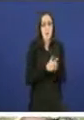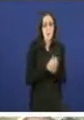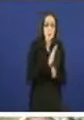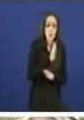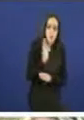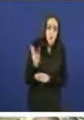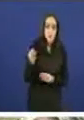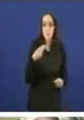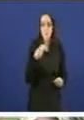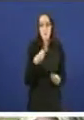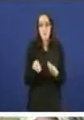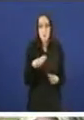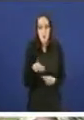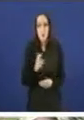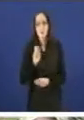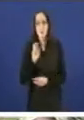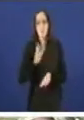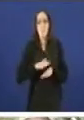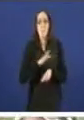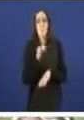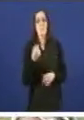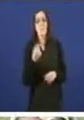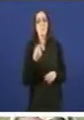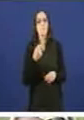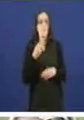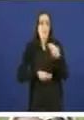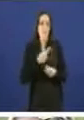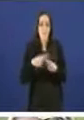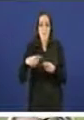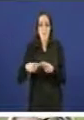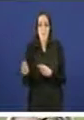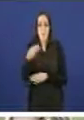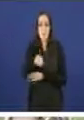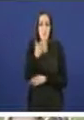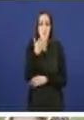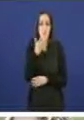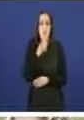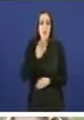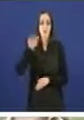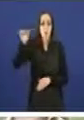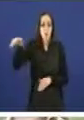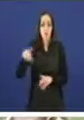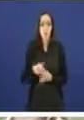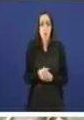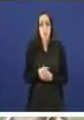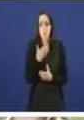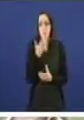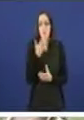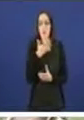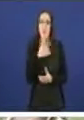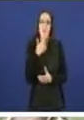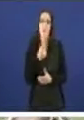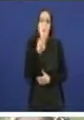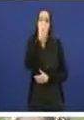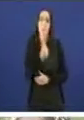tamén para preparación de actividades complementarias. Pensesan saídas, que sabemos que vai máis alá da saída ese día